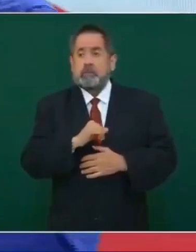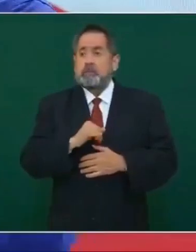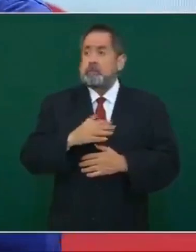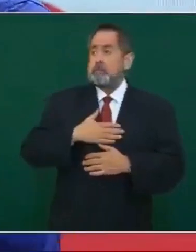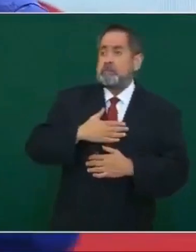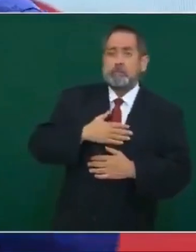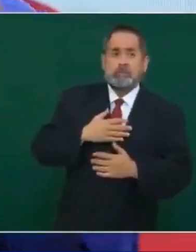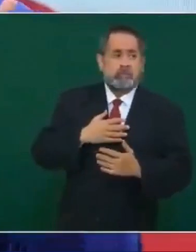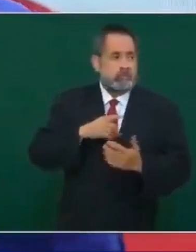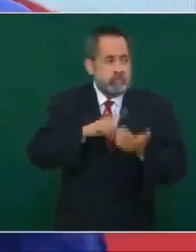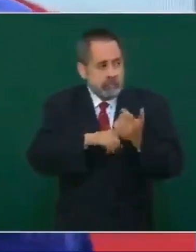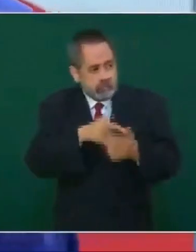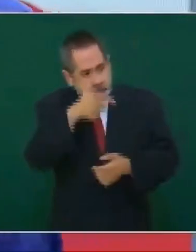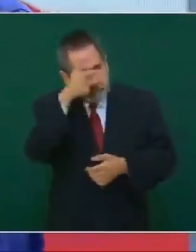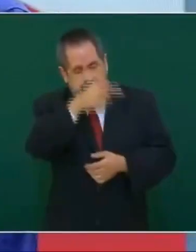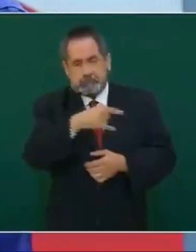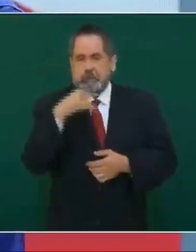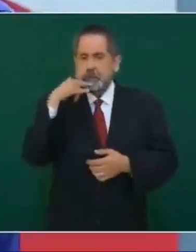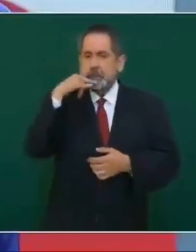pues es